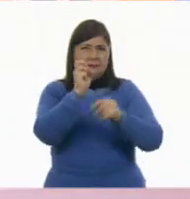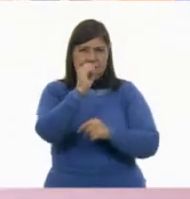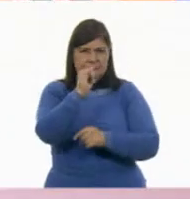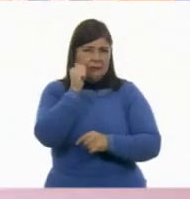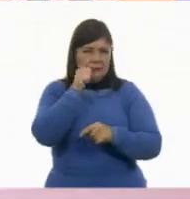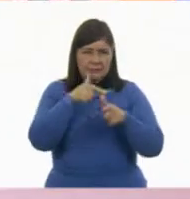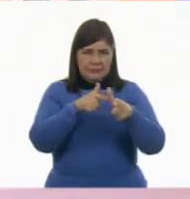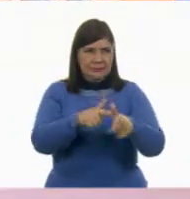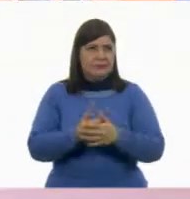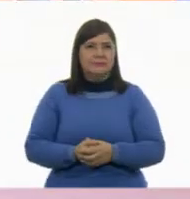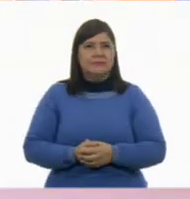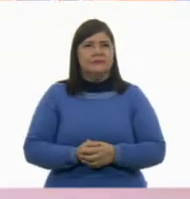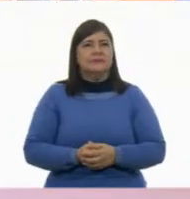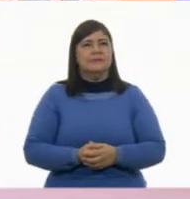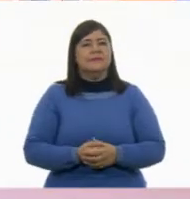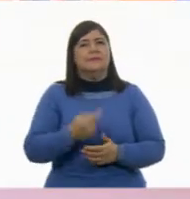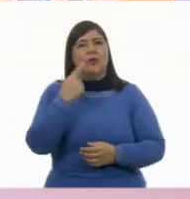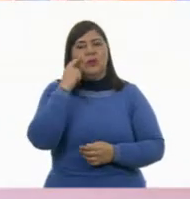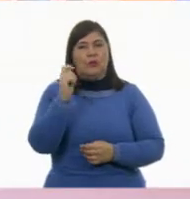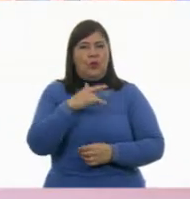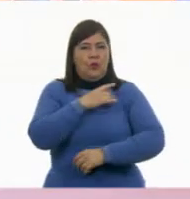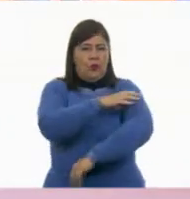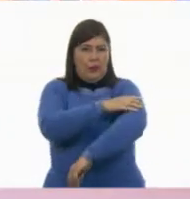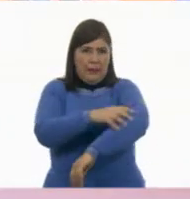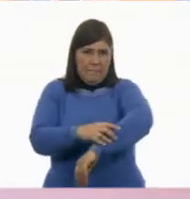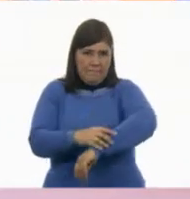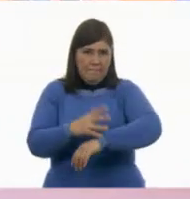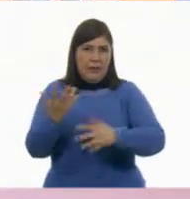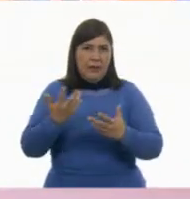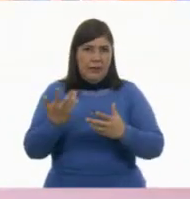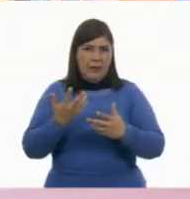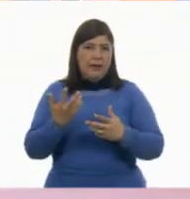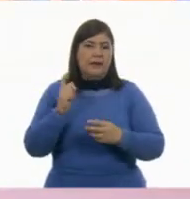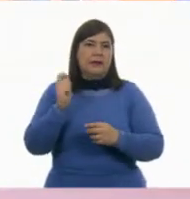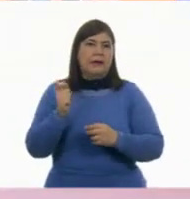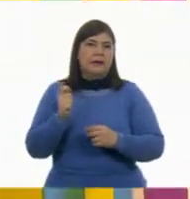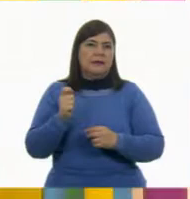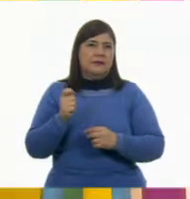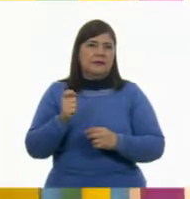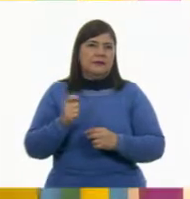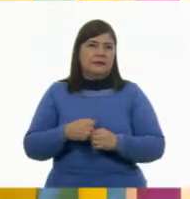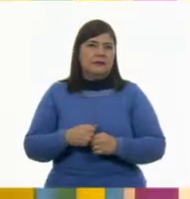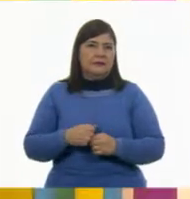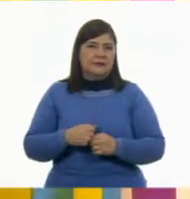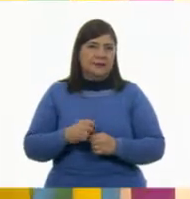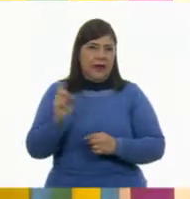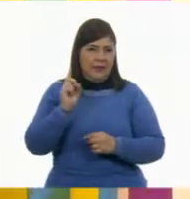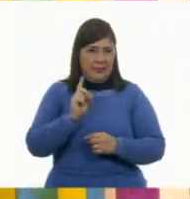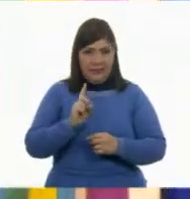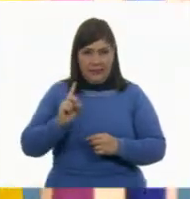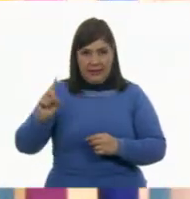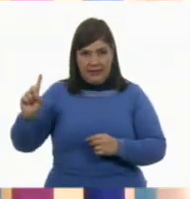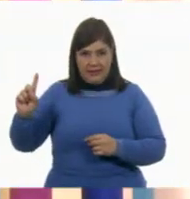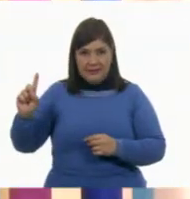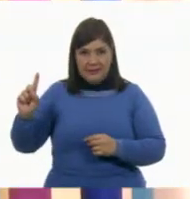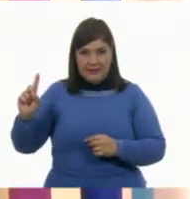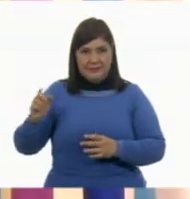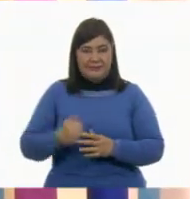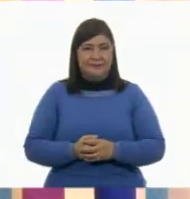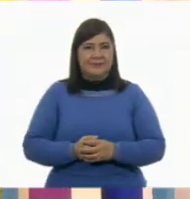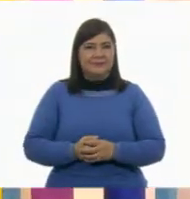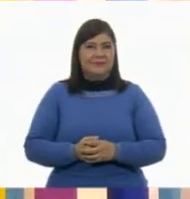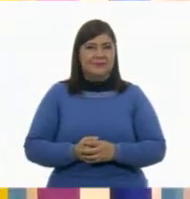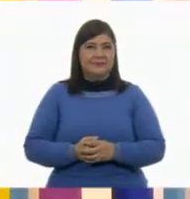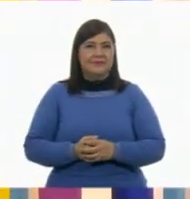Esa, ok. Entonces, con el brazo vamos a hacer hacia la... No, hacia la derecha. Hacia la derecha. Ajá.